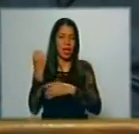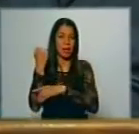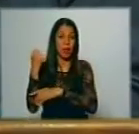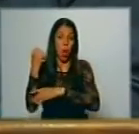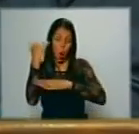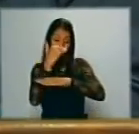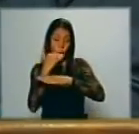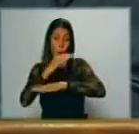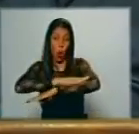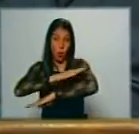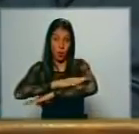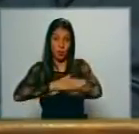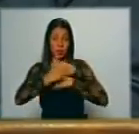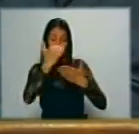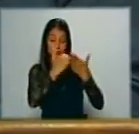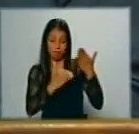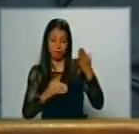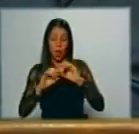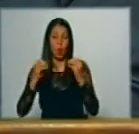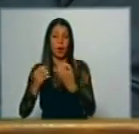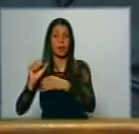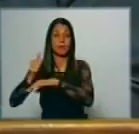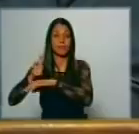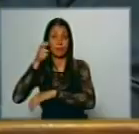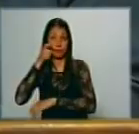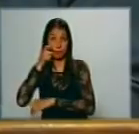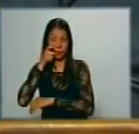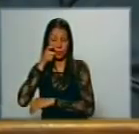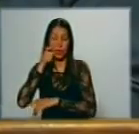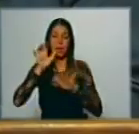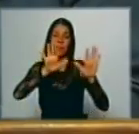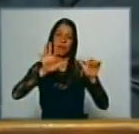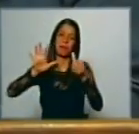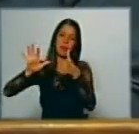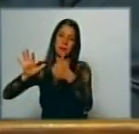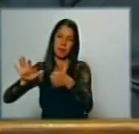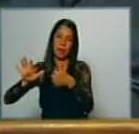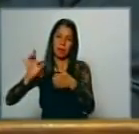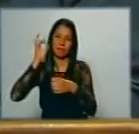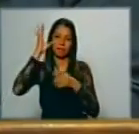fines de la superintendencia. 16.